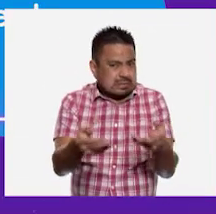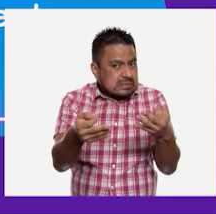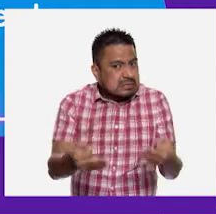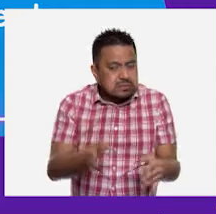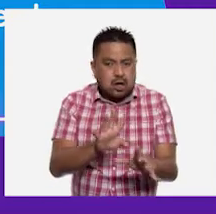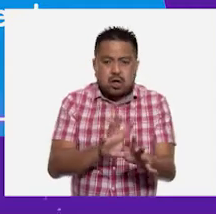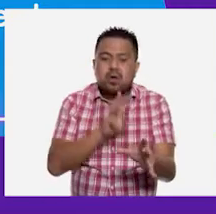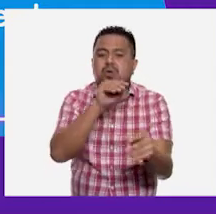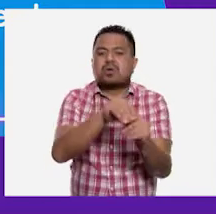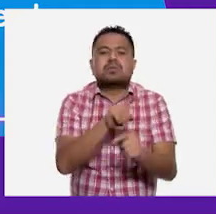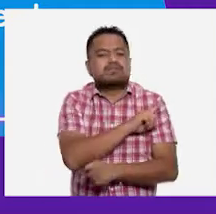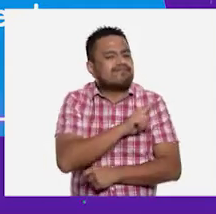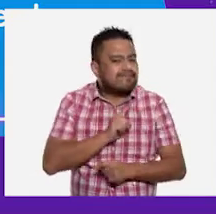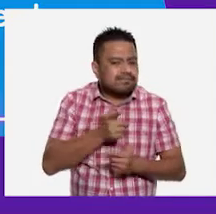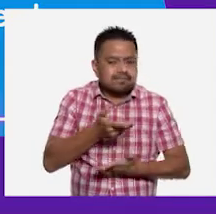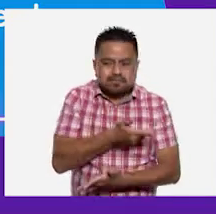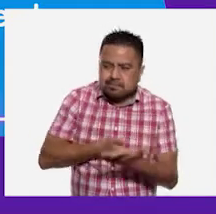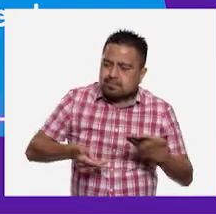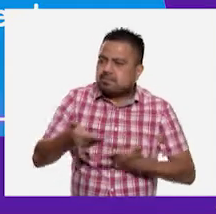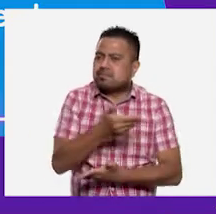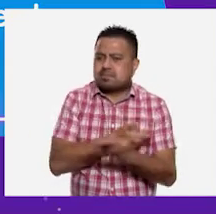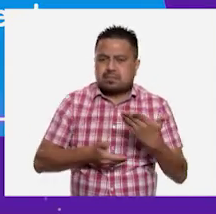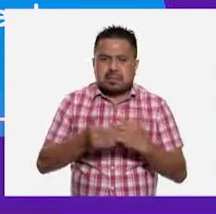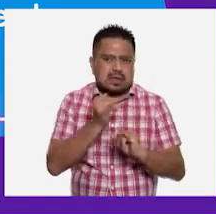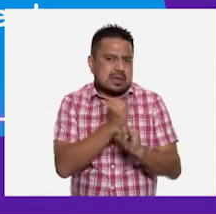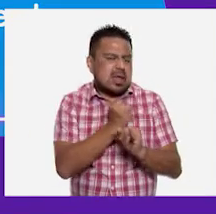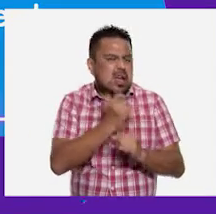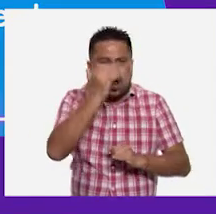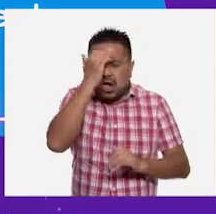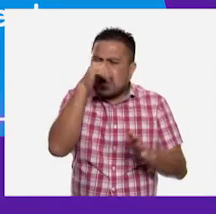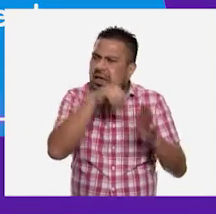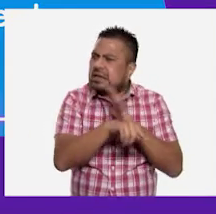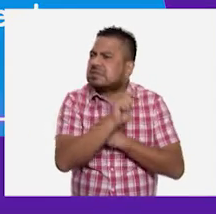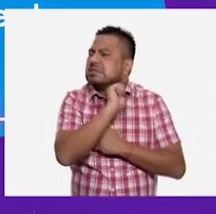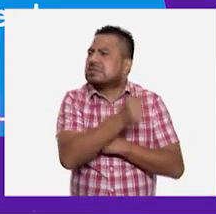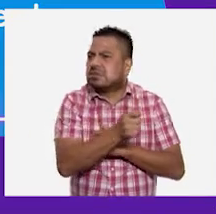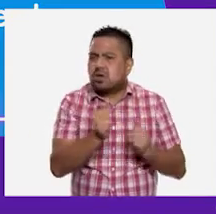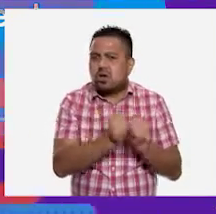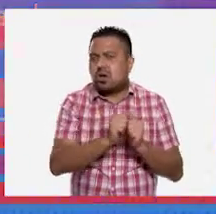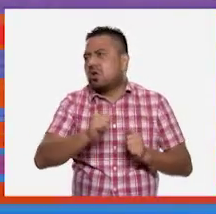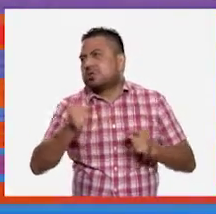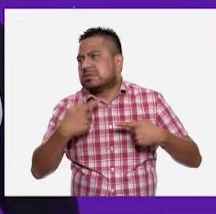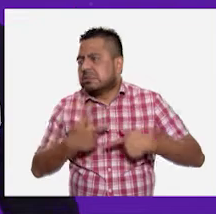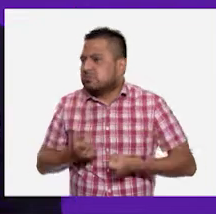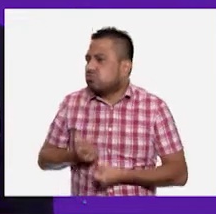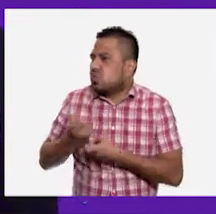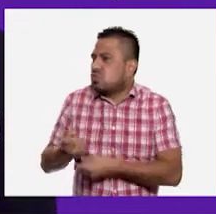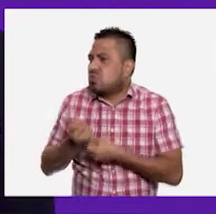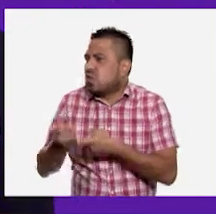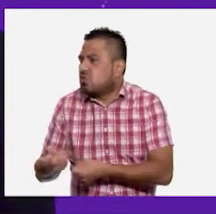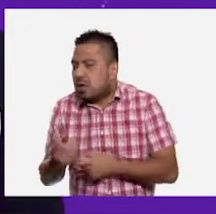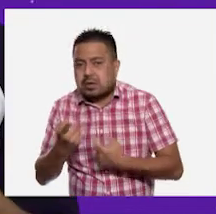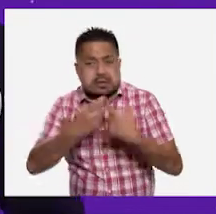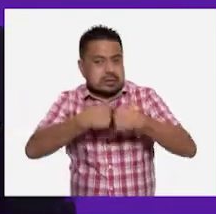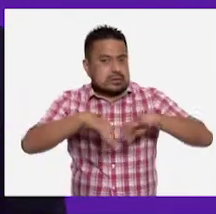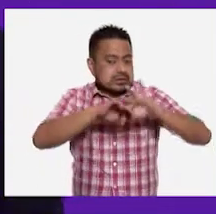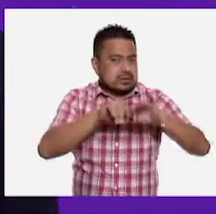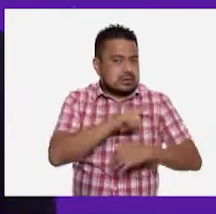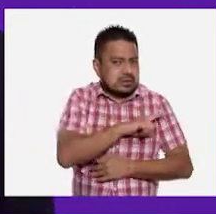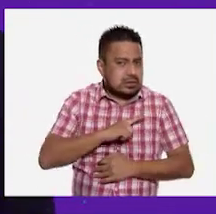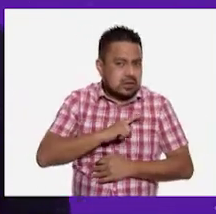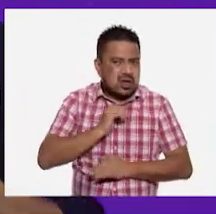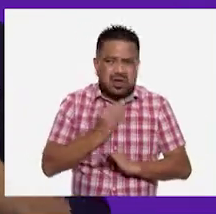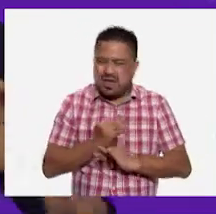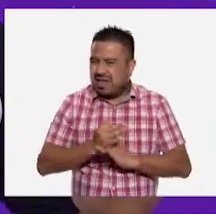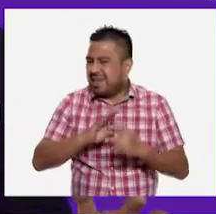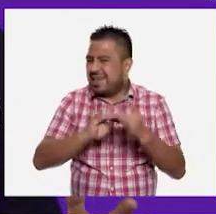inclusión, debemos compartir nuestras herramientas y conocimientos digitales con otros. Es importante recordar, como ya lo